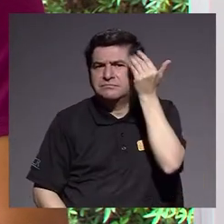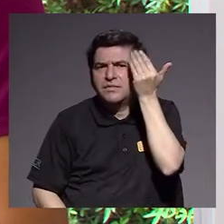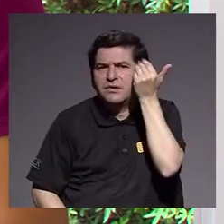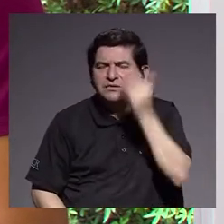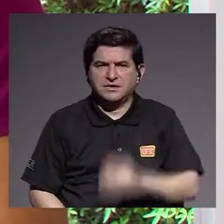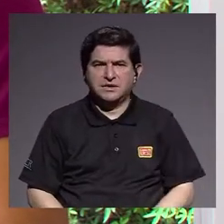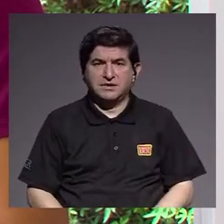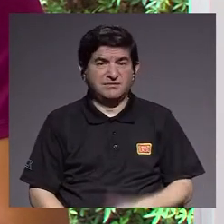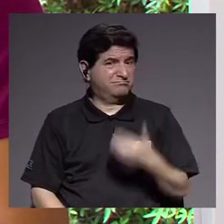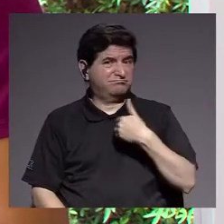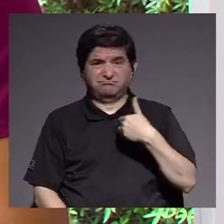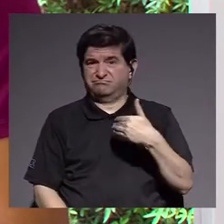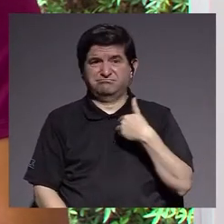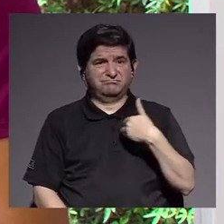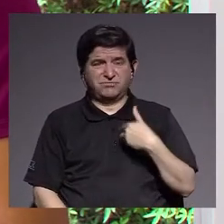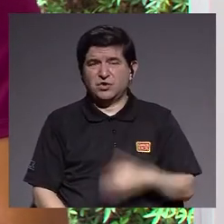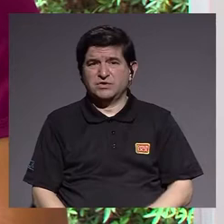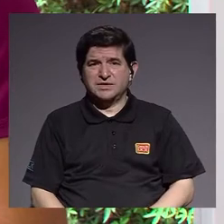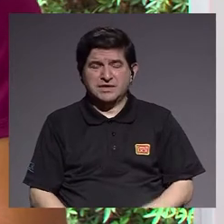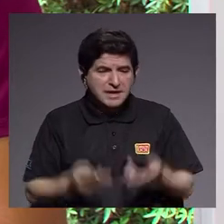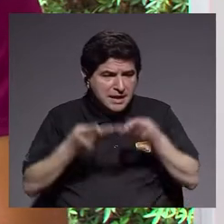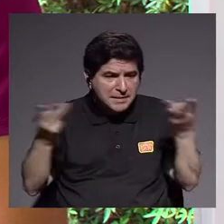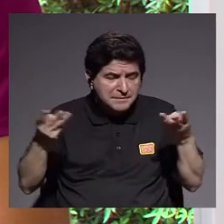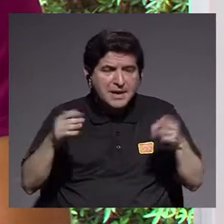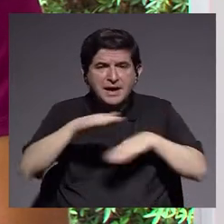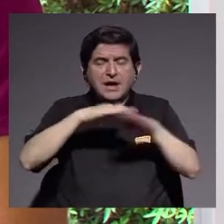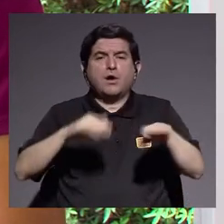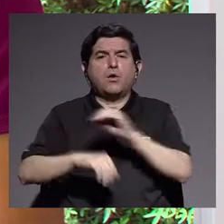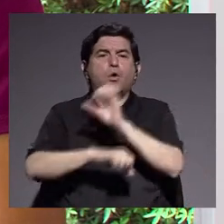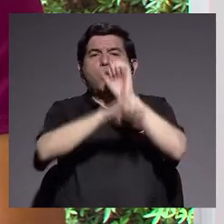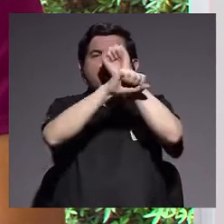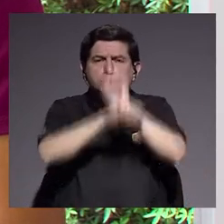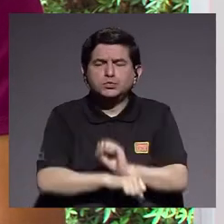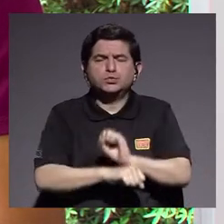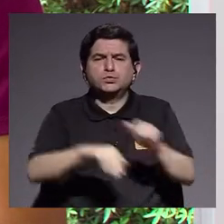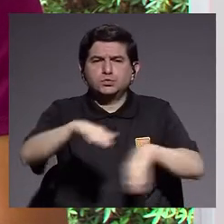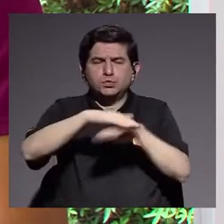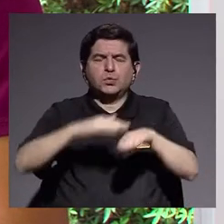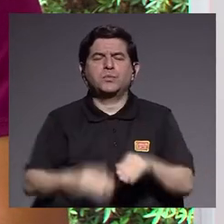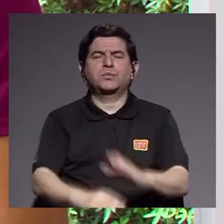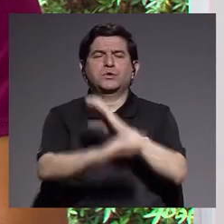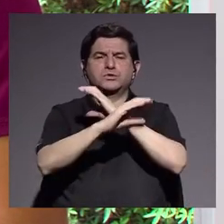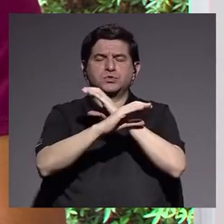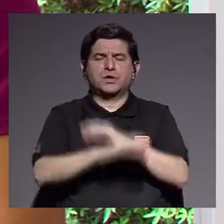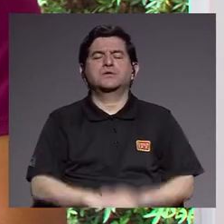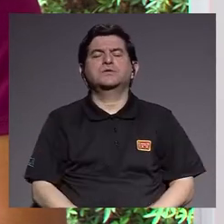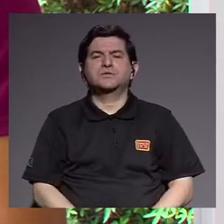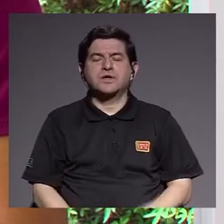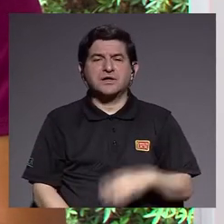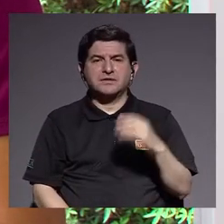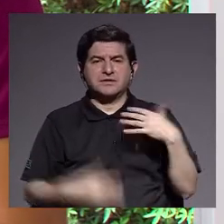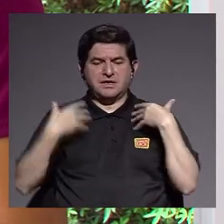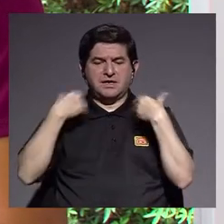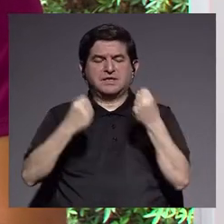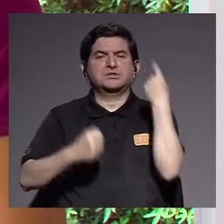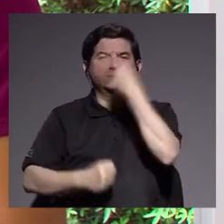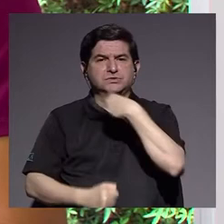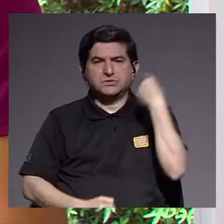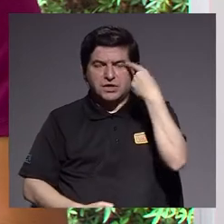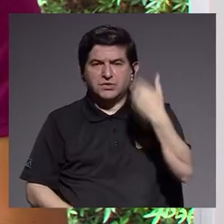porque si no tenemos los implementos básicos o los hábitos básicos para cuidar de nuestra salud oral